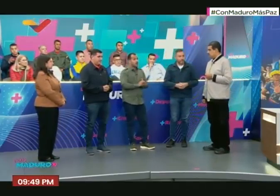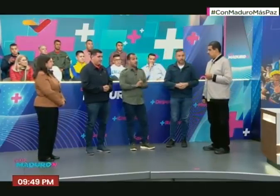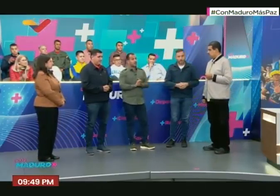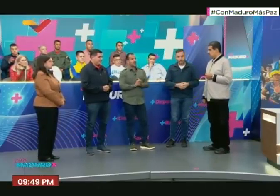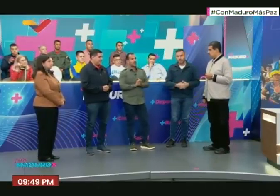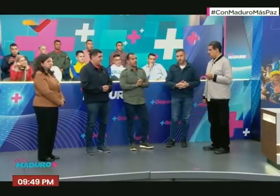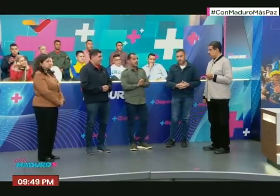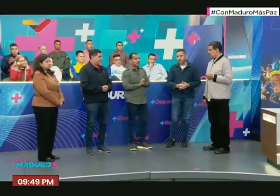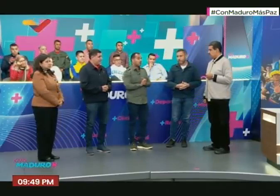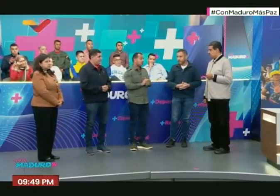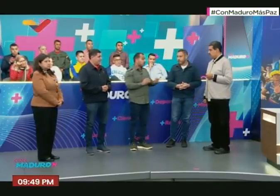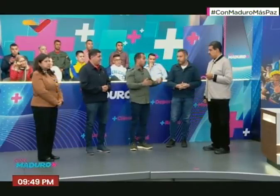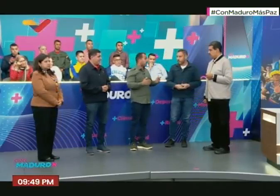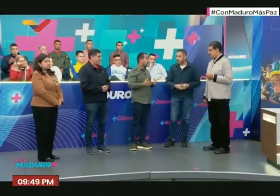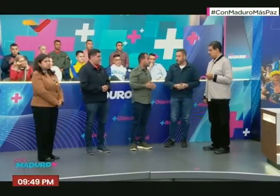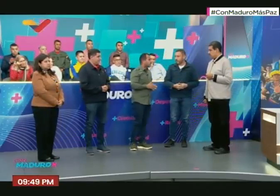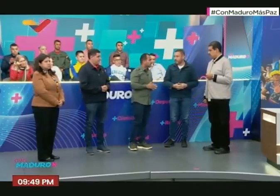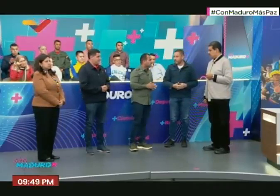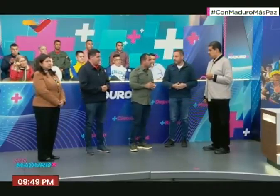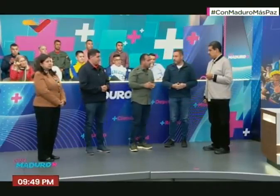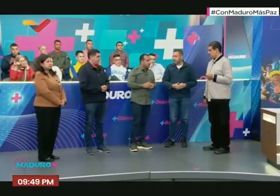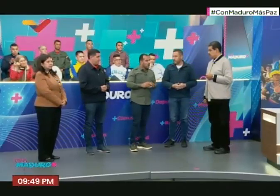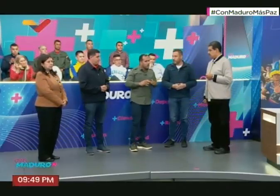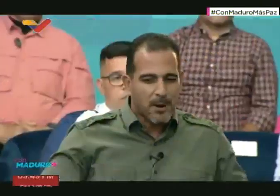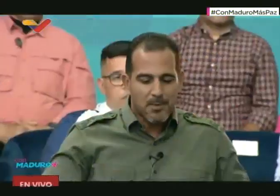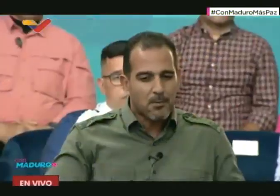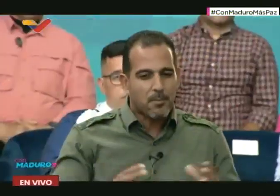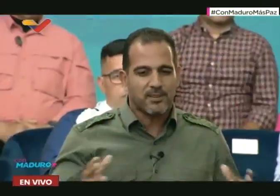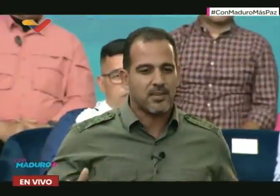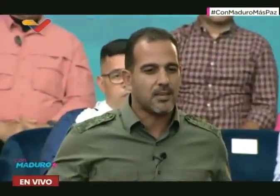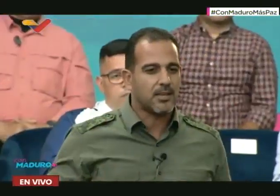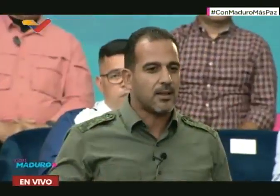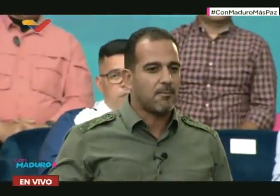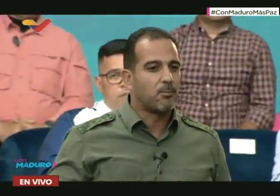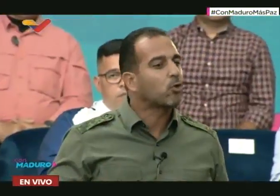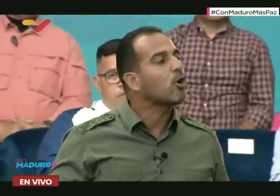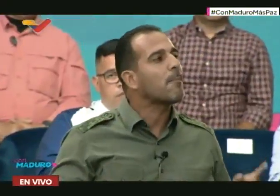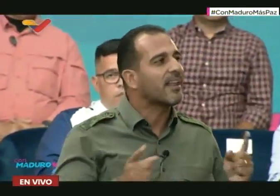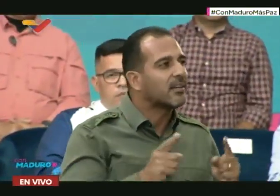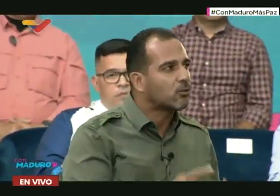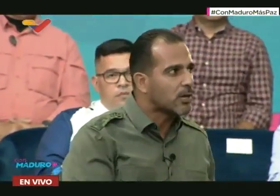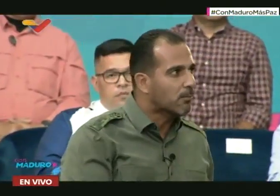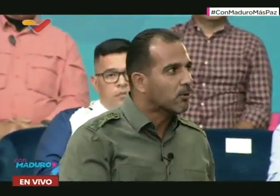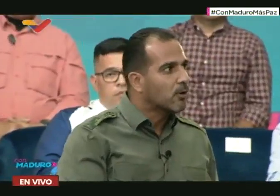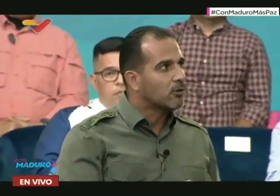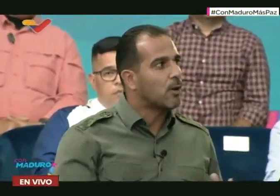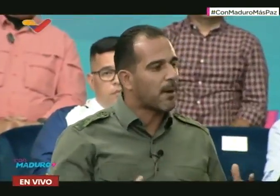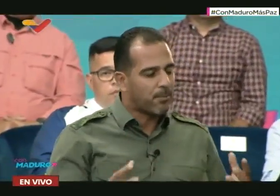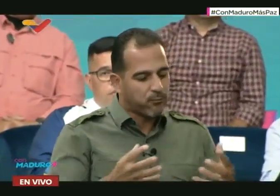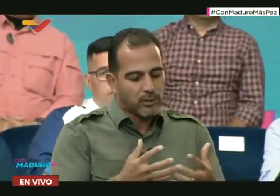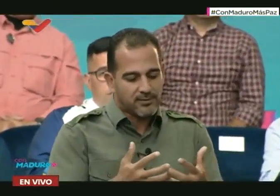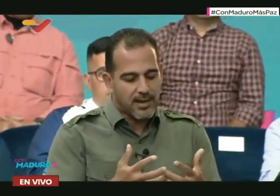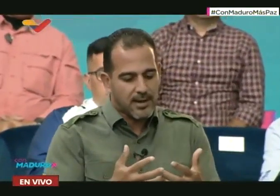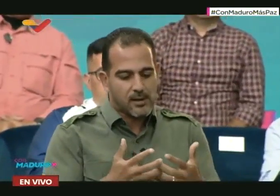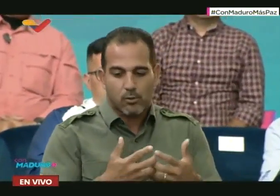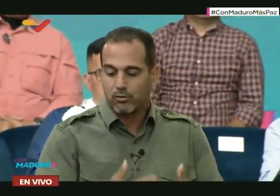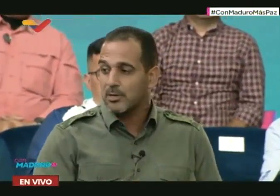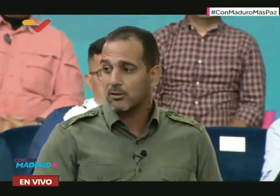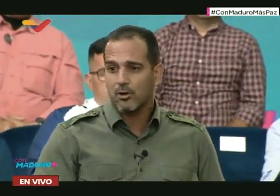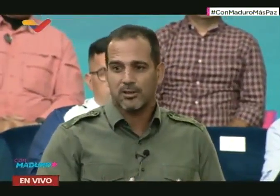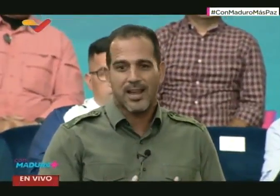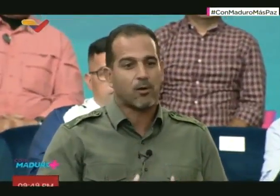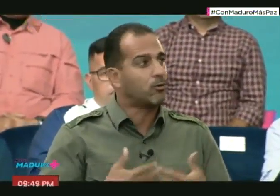uno de los que está presente en este momento que viene de Anzuategui. Entonces los premiamos, presidente, no solo para hacer turismo, sino para profundizar